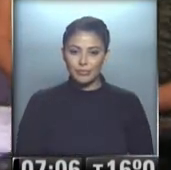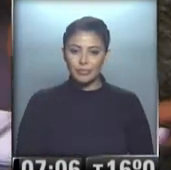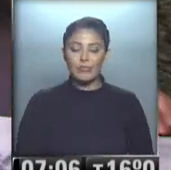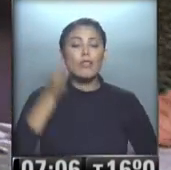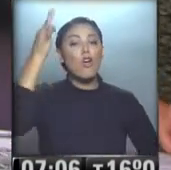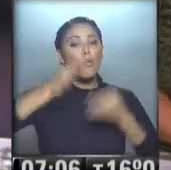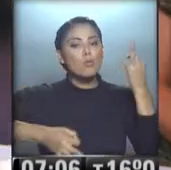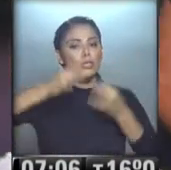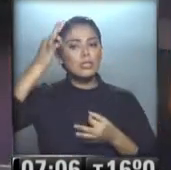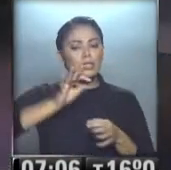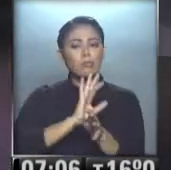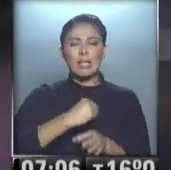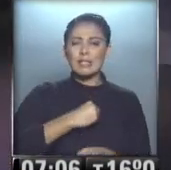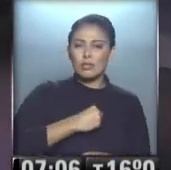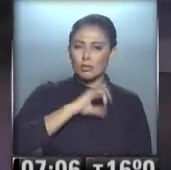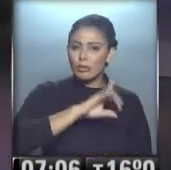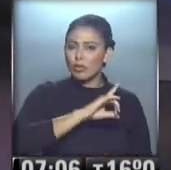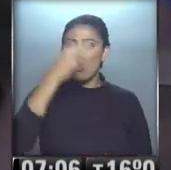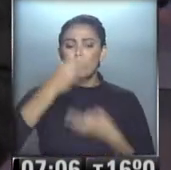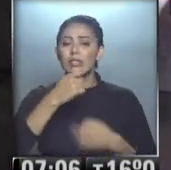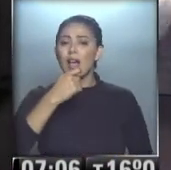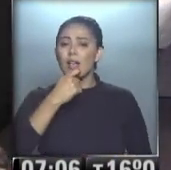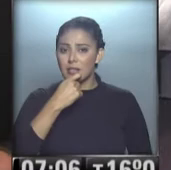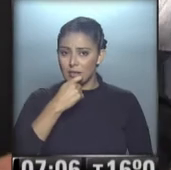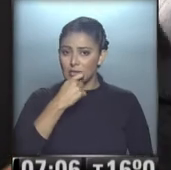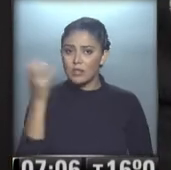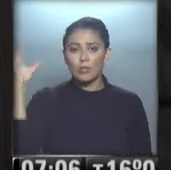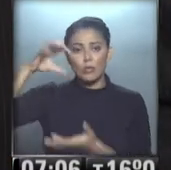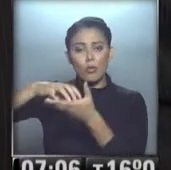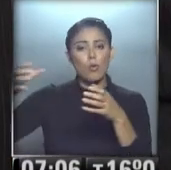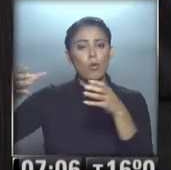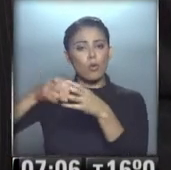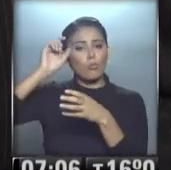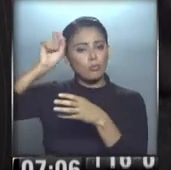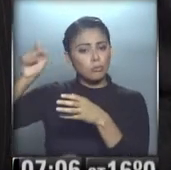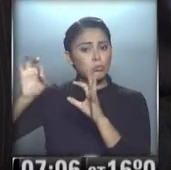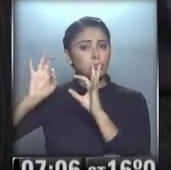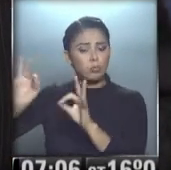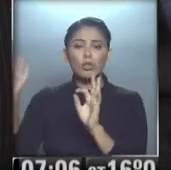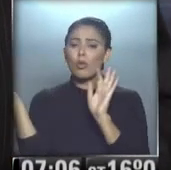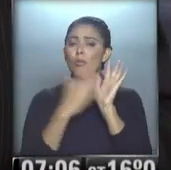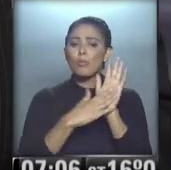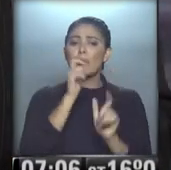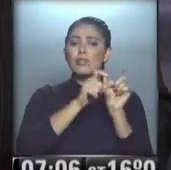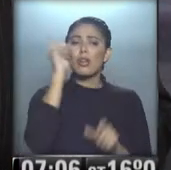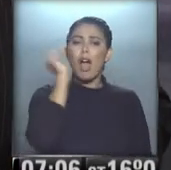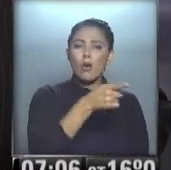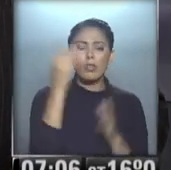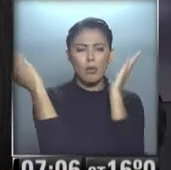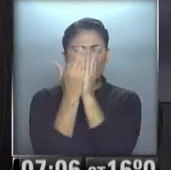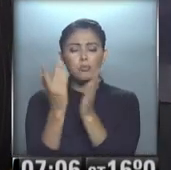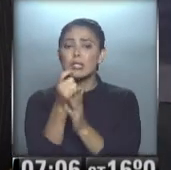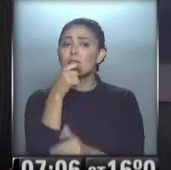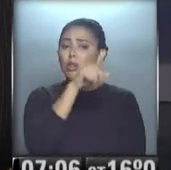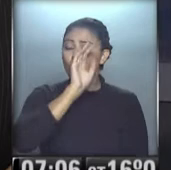La justicia no es una sensación. La justicia es cuando se conforma un tribunal, se dan todas las garantías para los acusados, se los investiga y si son